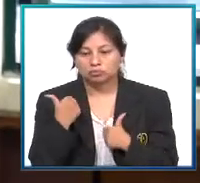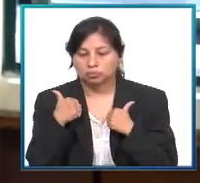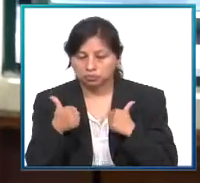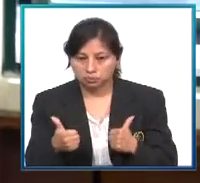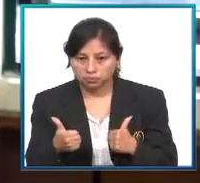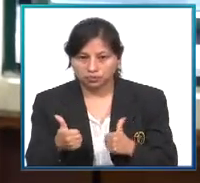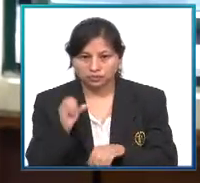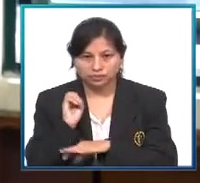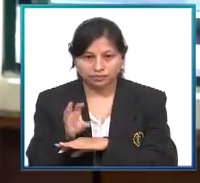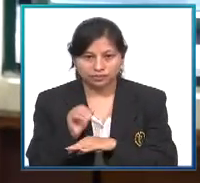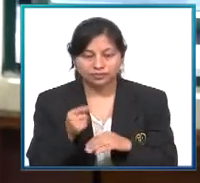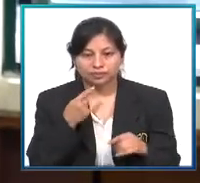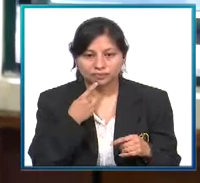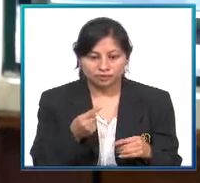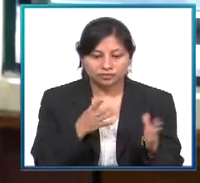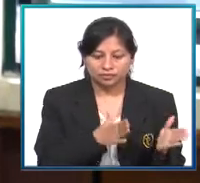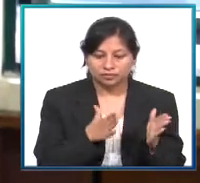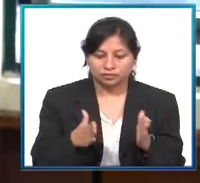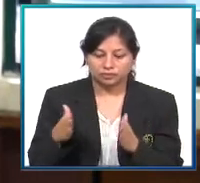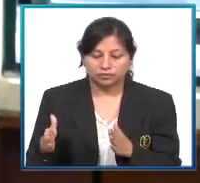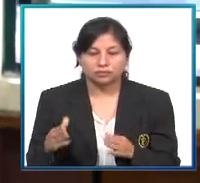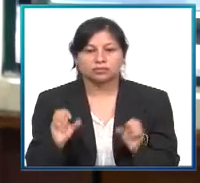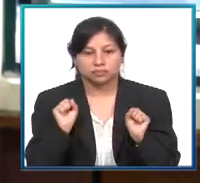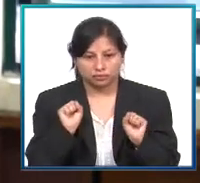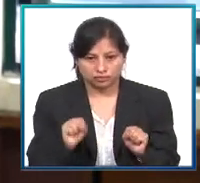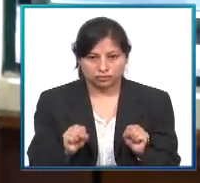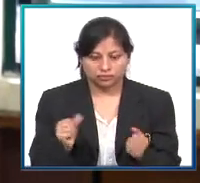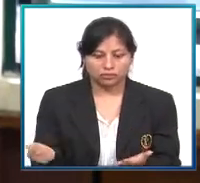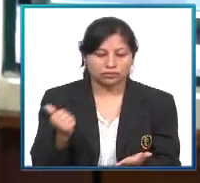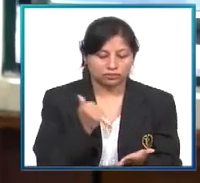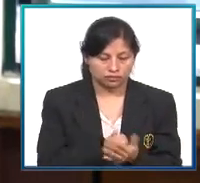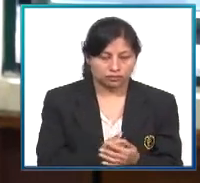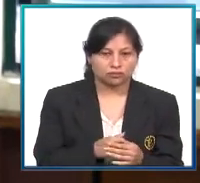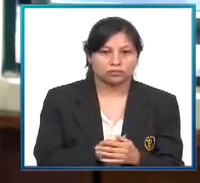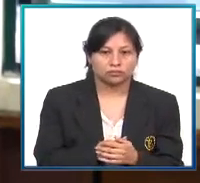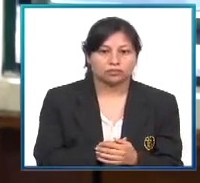que ya, siguiendo el trámite debido, pues se les puede adjudicar a ellos